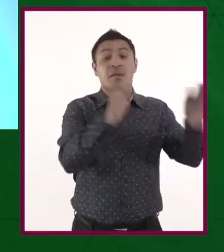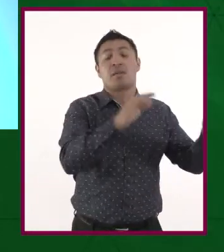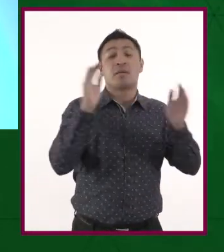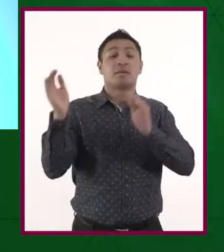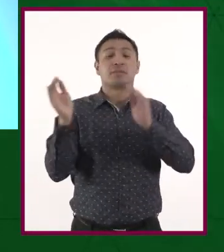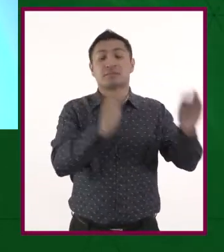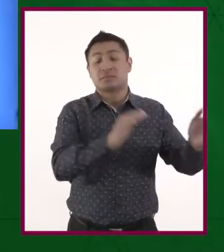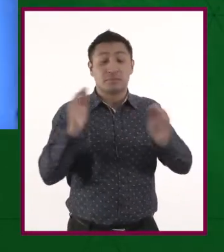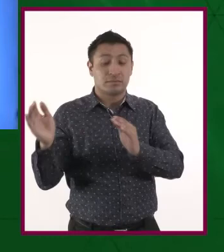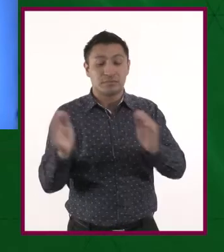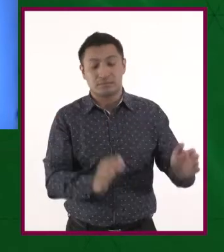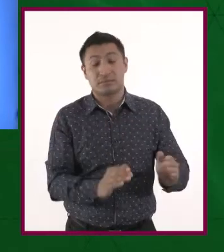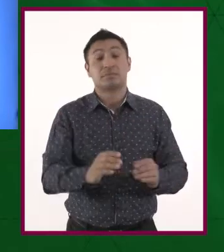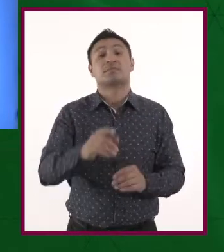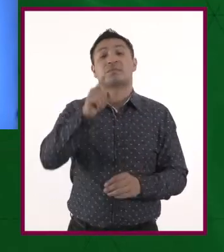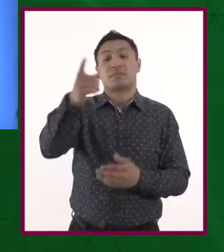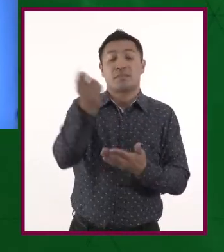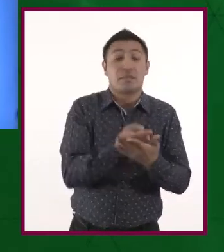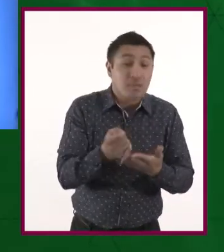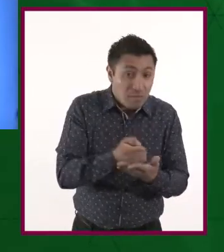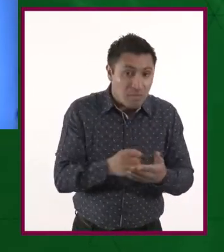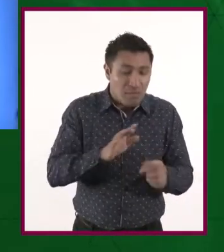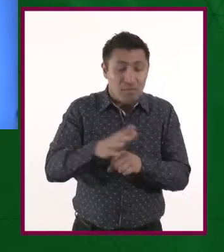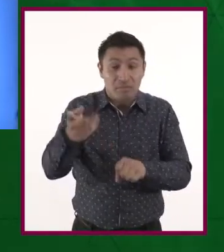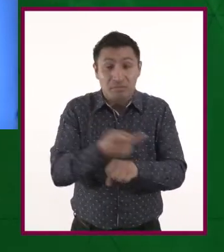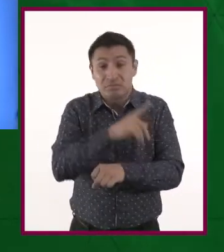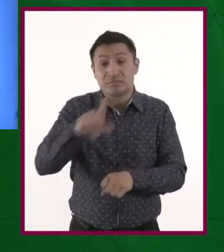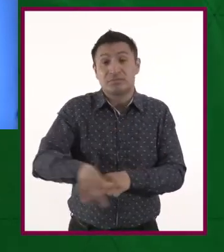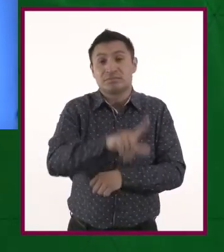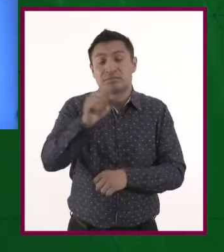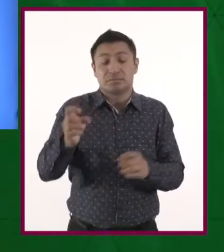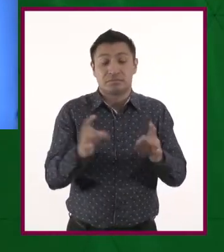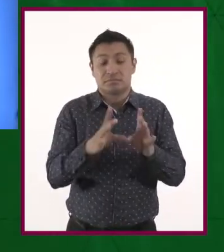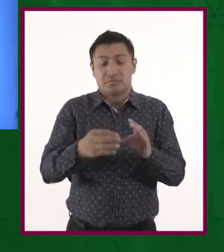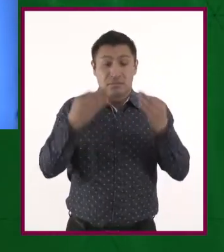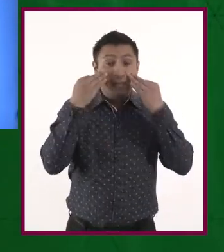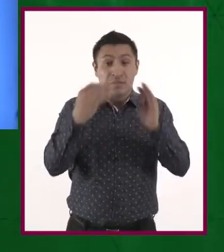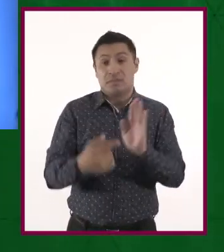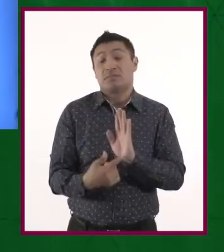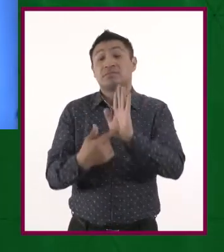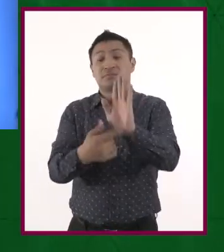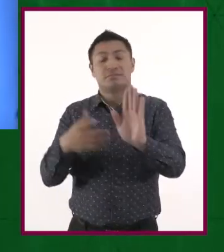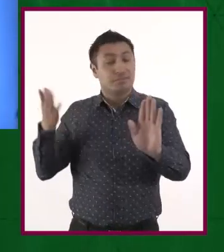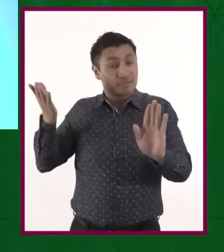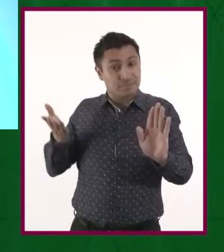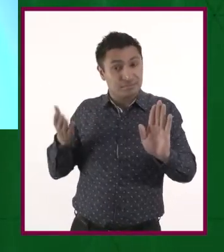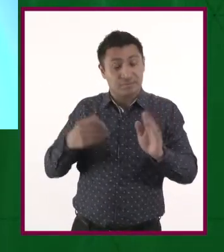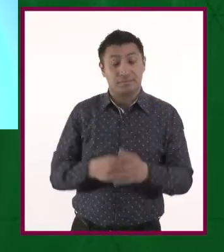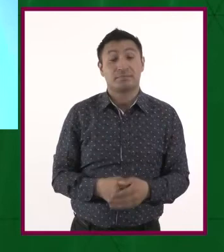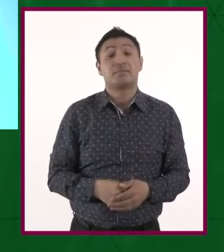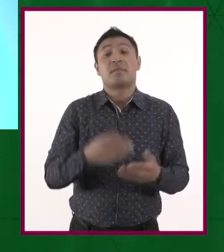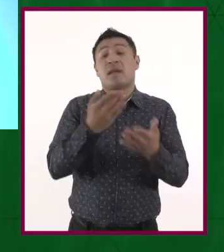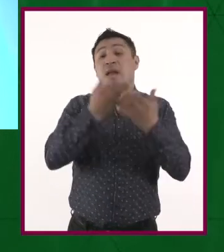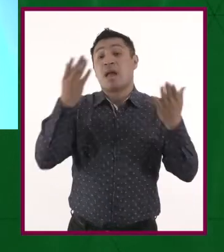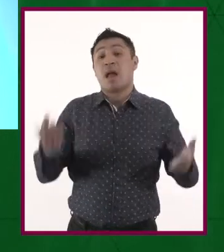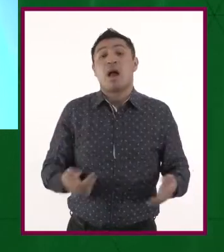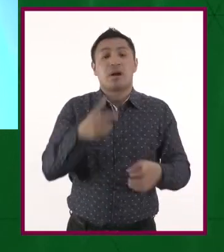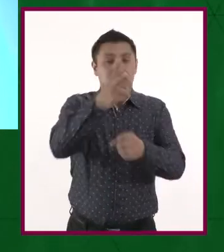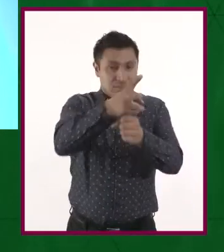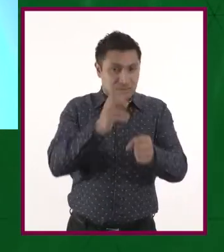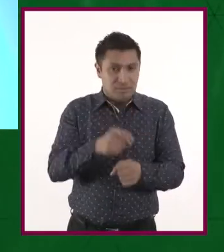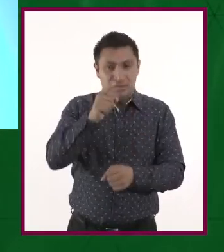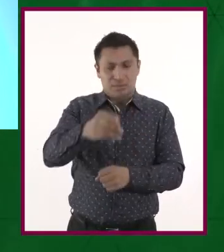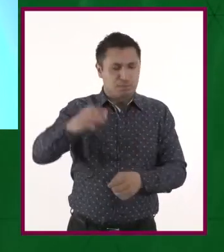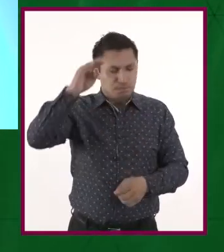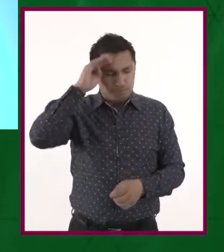de tu storyboard. Dibuja lo que sucedió después de la situación que vemos en la fotografía. Ahora te invitamos